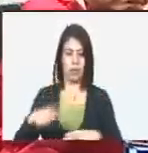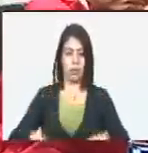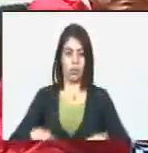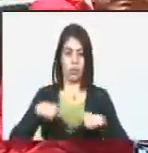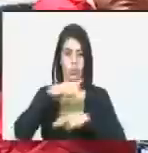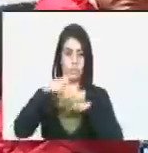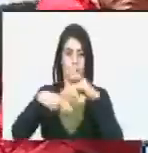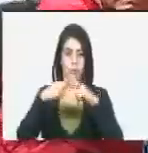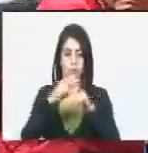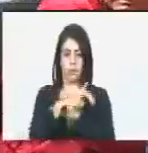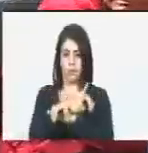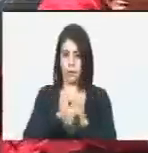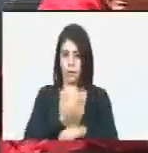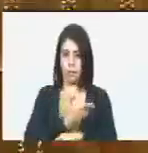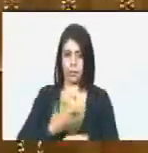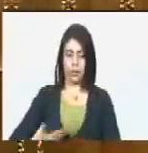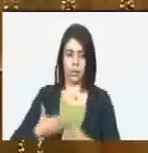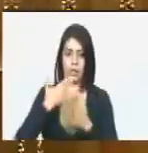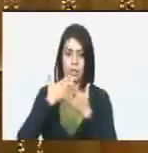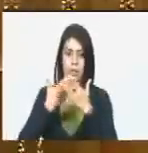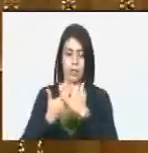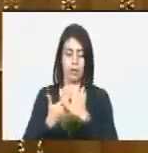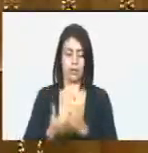señor presidente. Gracias, colega diputado.